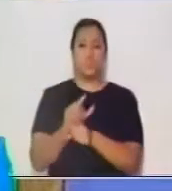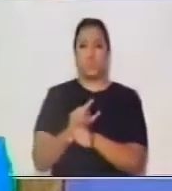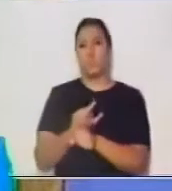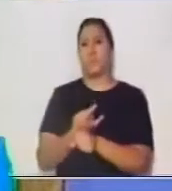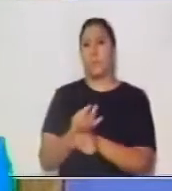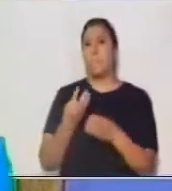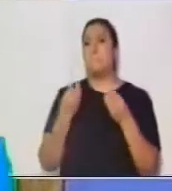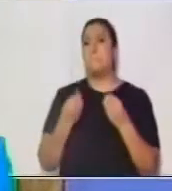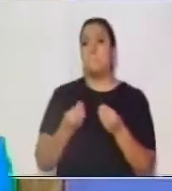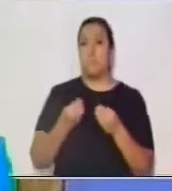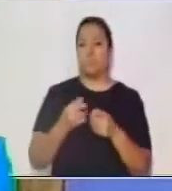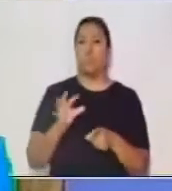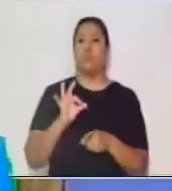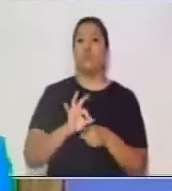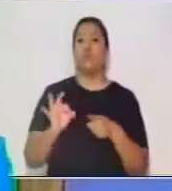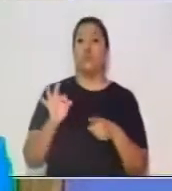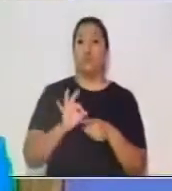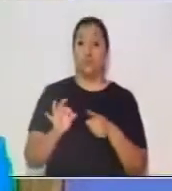Te mando un abrazo.